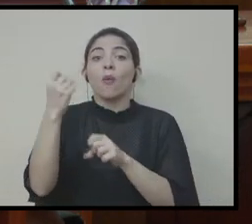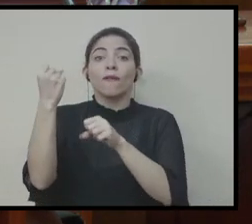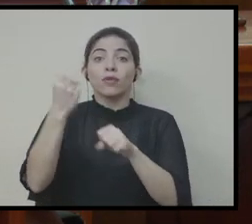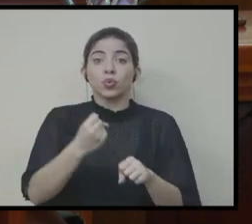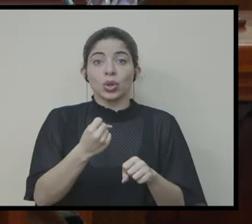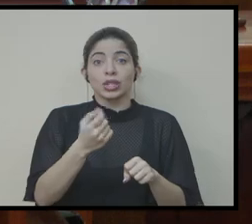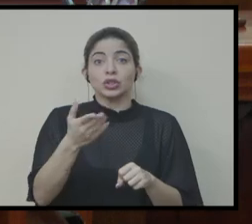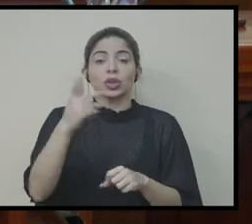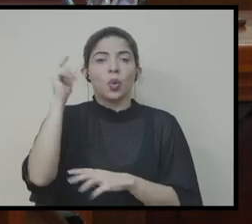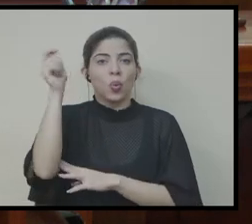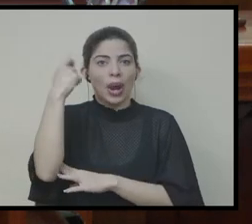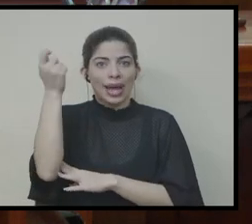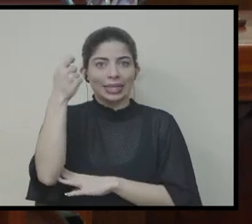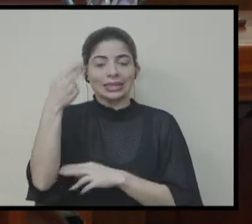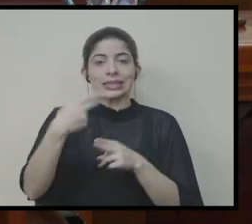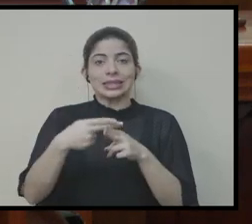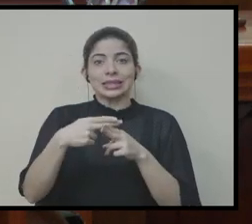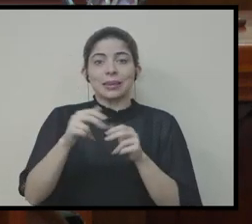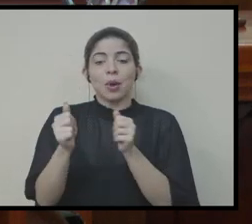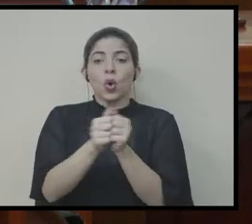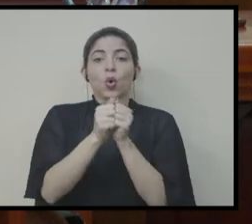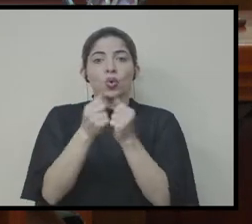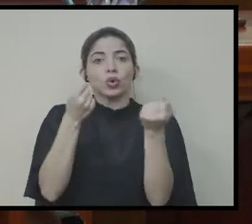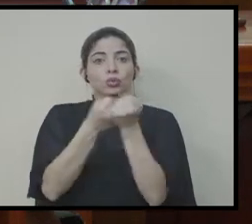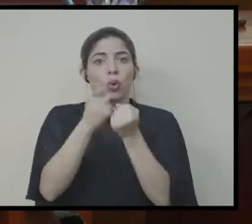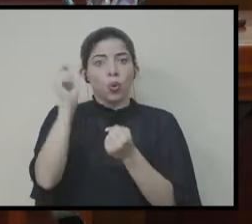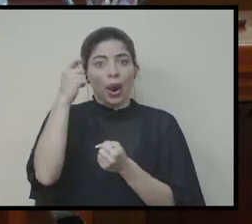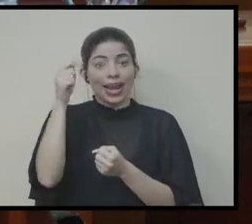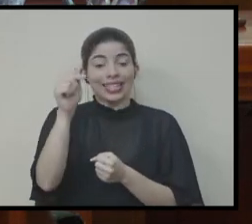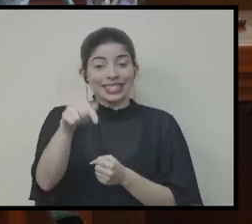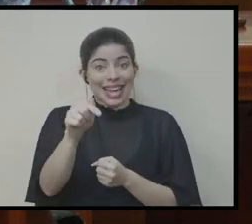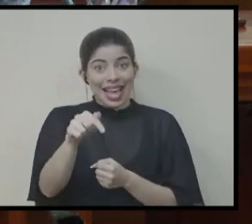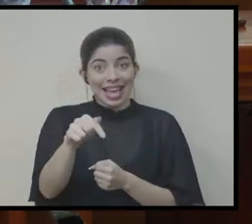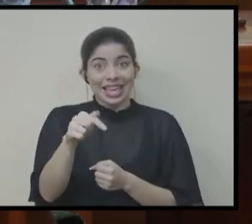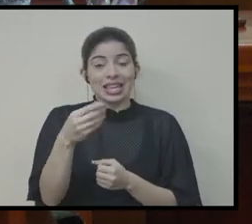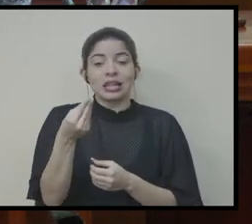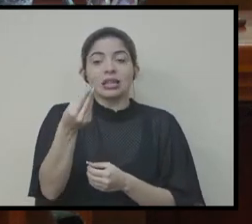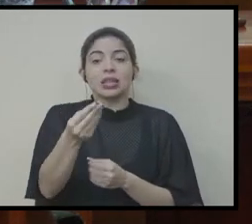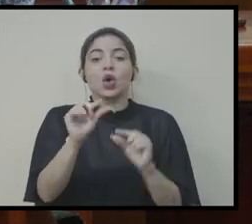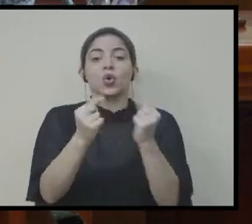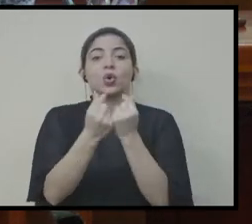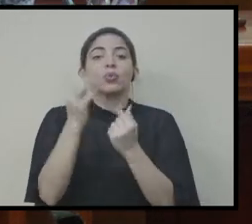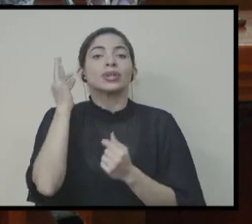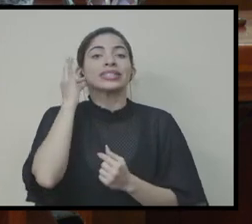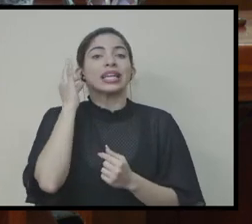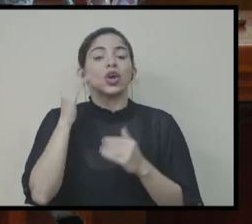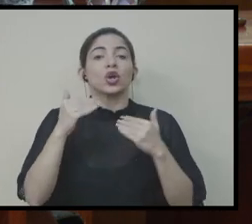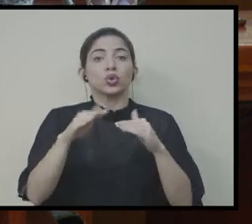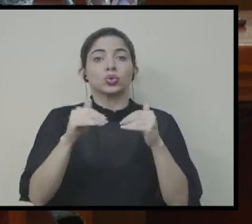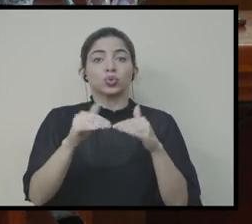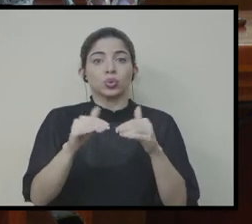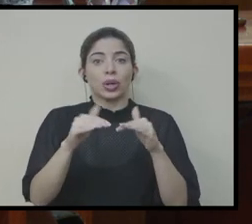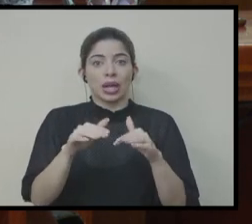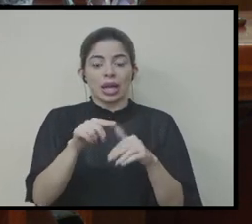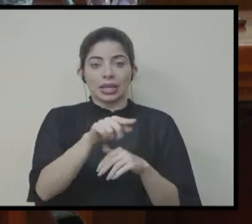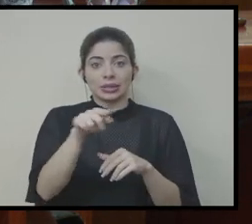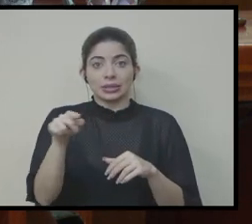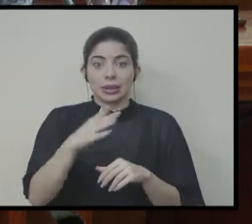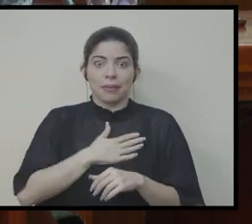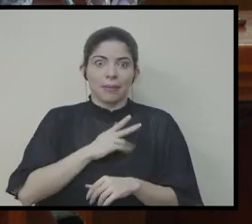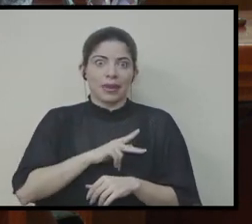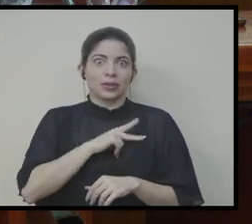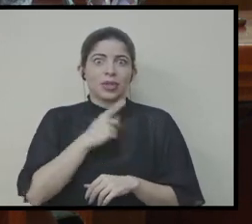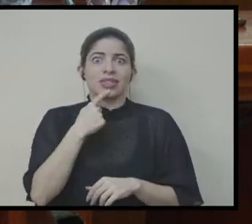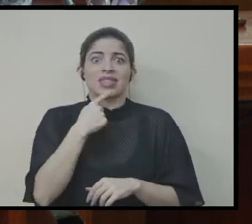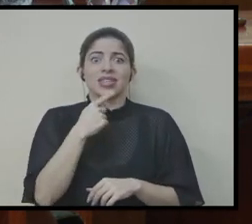fundación de Guanacaste que se llama Juntos por Guanacaste y allí a un grupo de señoras costureras que en lo personal